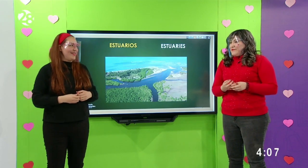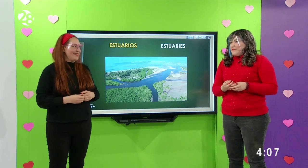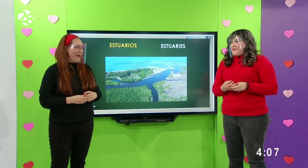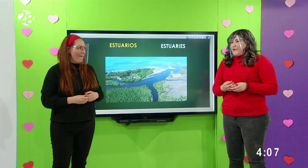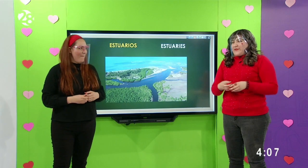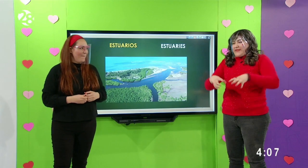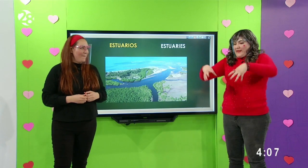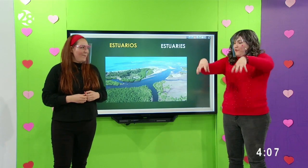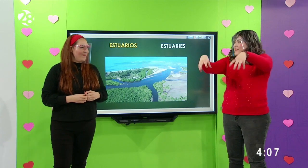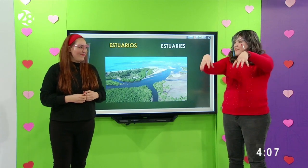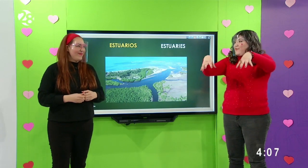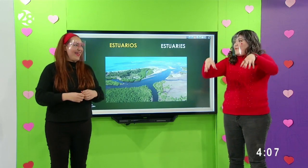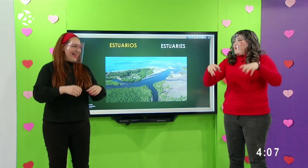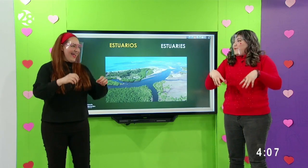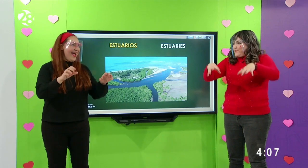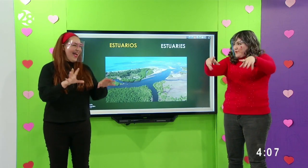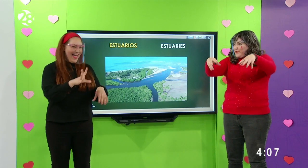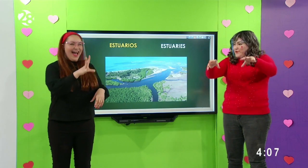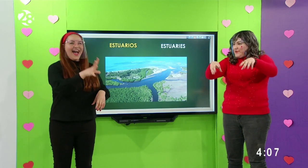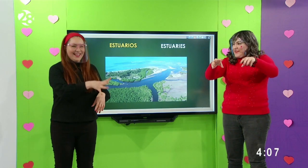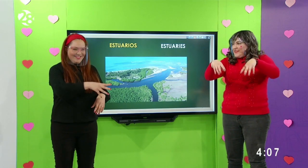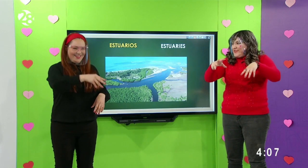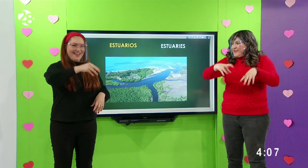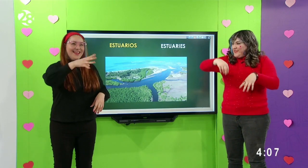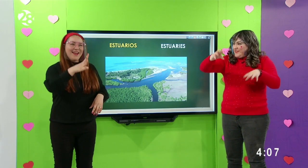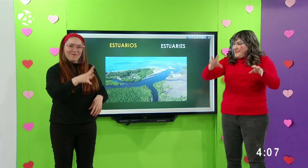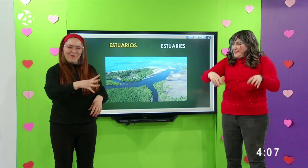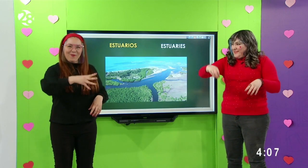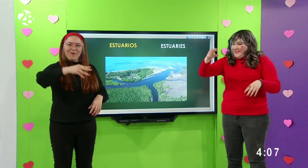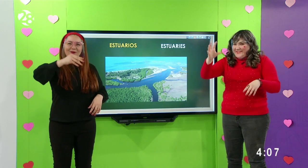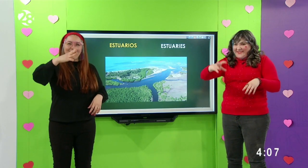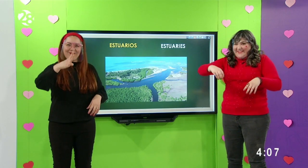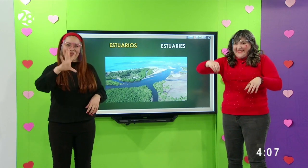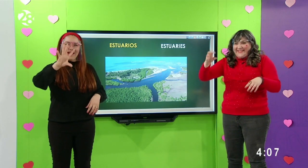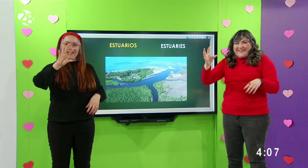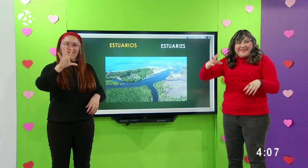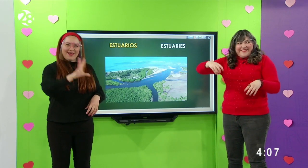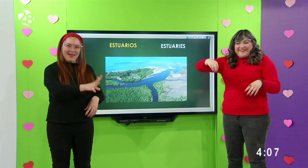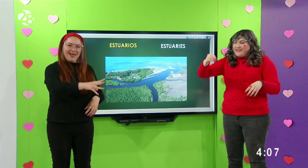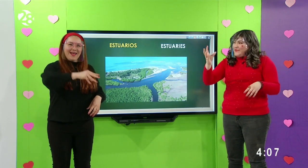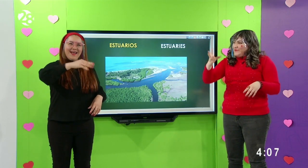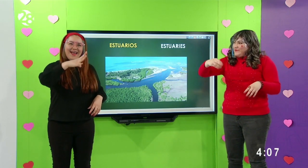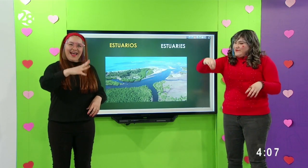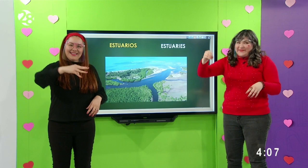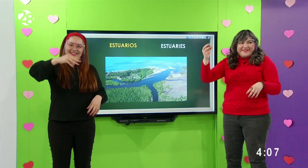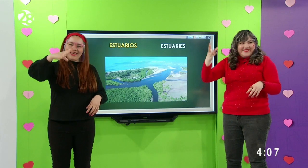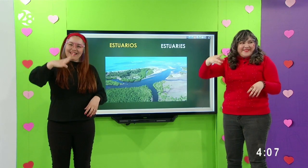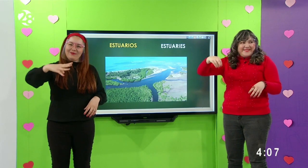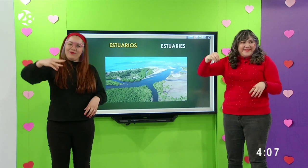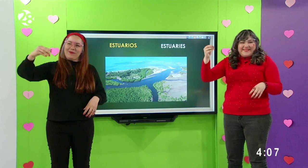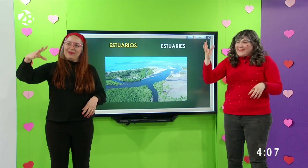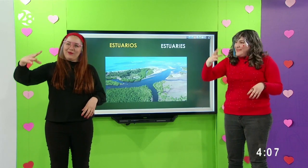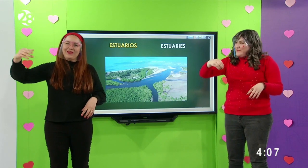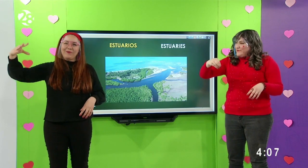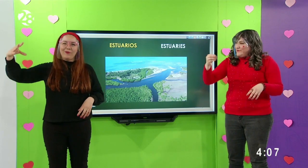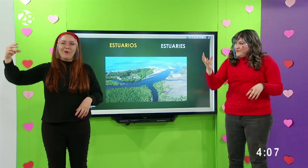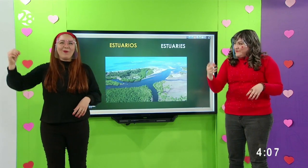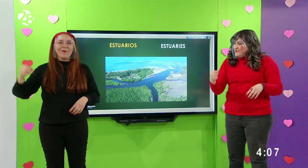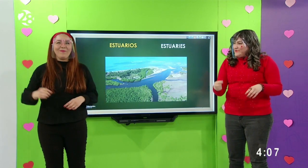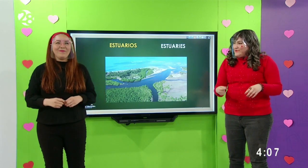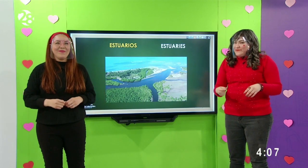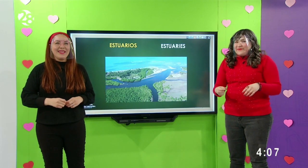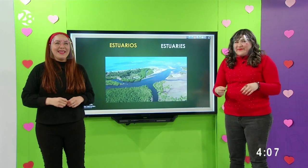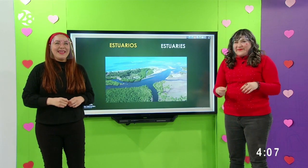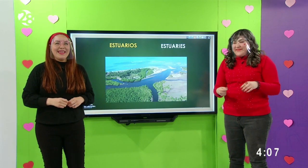pulpo, maestra? No sé, algo así como con muchos deditos. ¿Así, el pulpo? Sí. A ver. Así, este movimiento es el